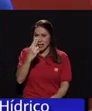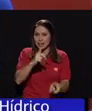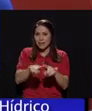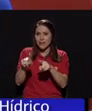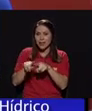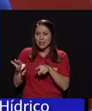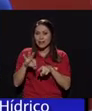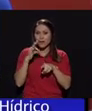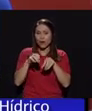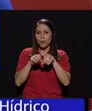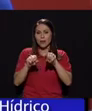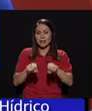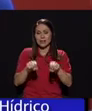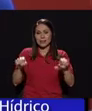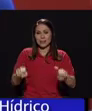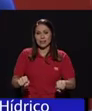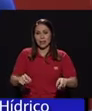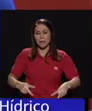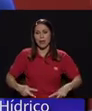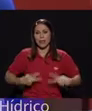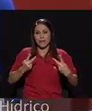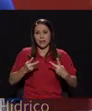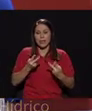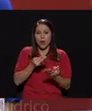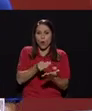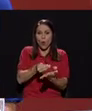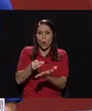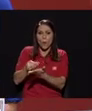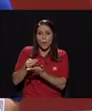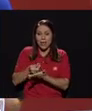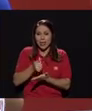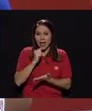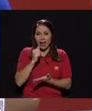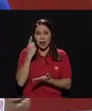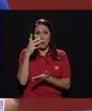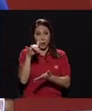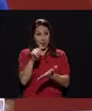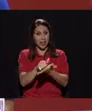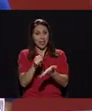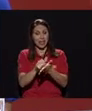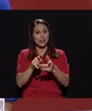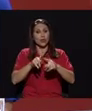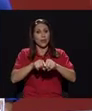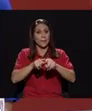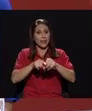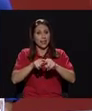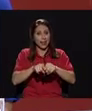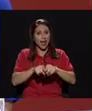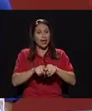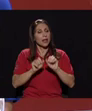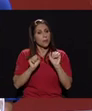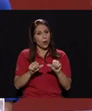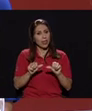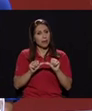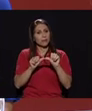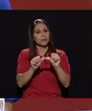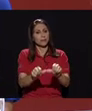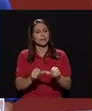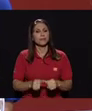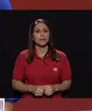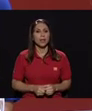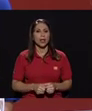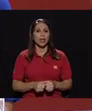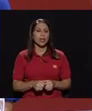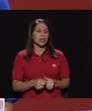los ecosistemas de humedal, porque de esto dependerá incluso la sostenibilidad de su inversión. Sí. No,